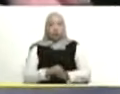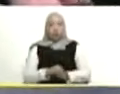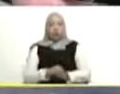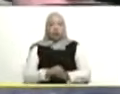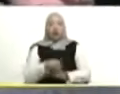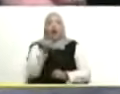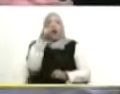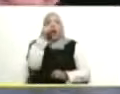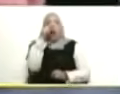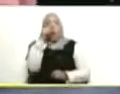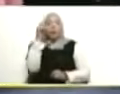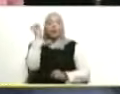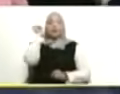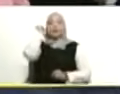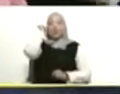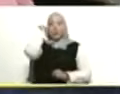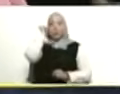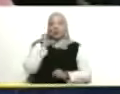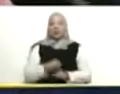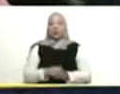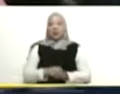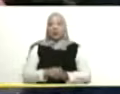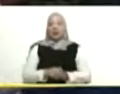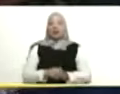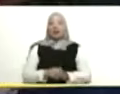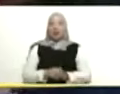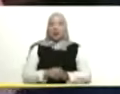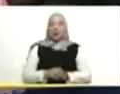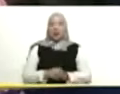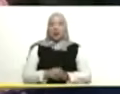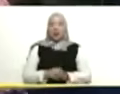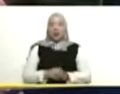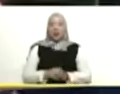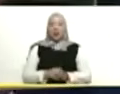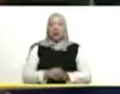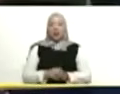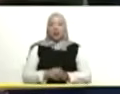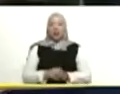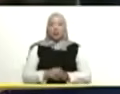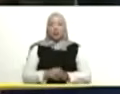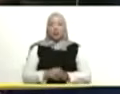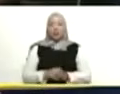Hembra y macho. Bueno, la langostica ahí. Bueno.